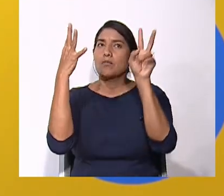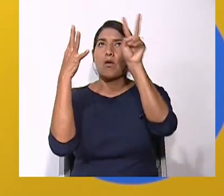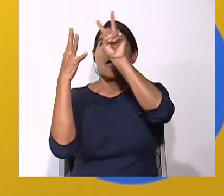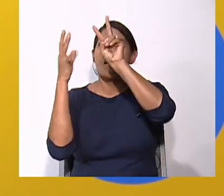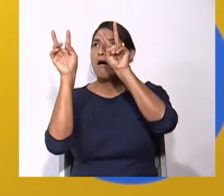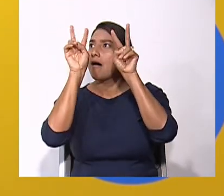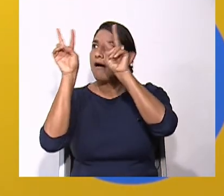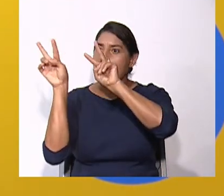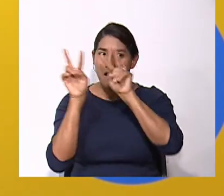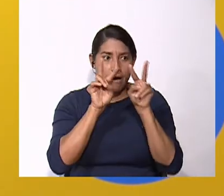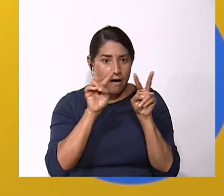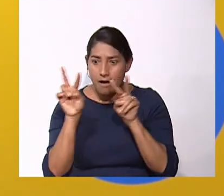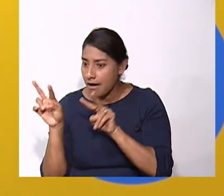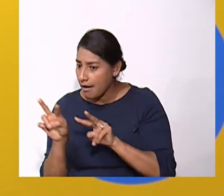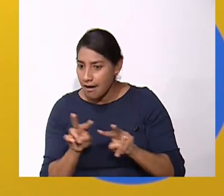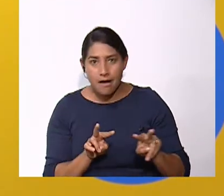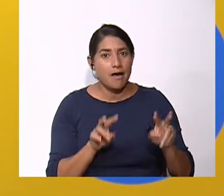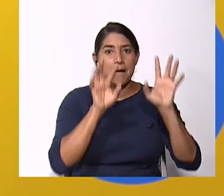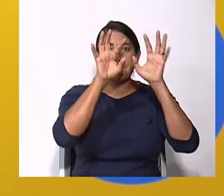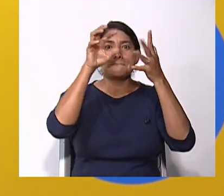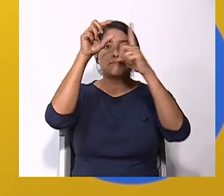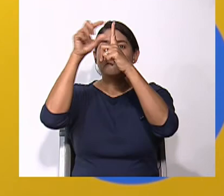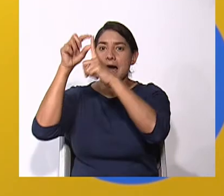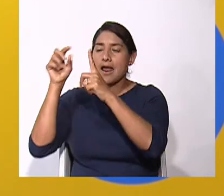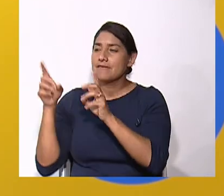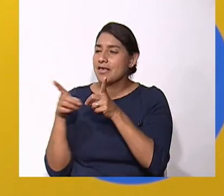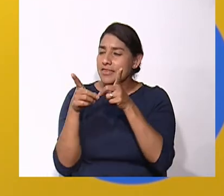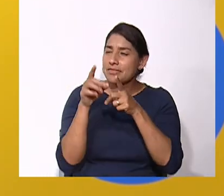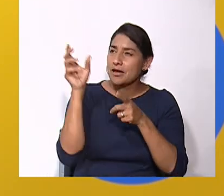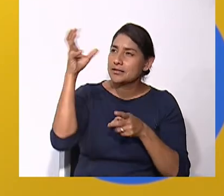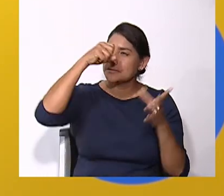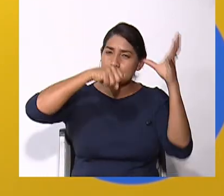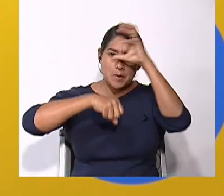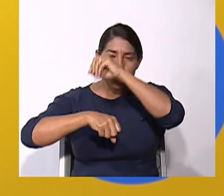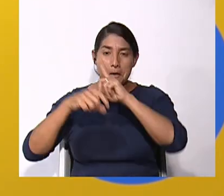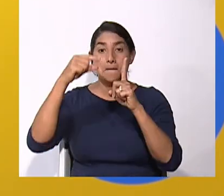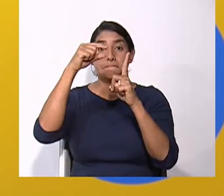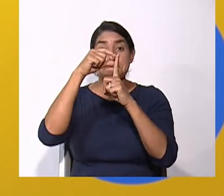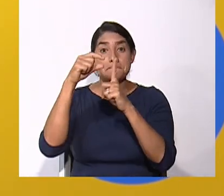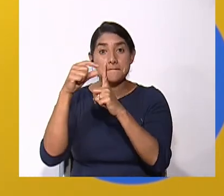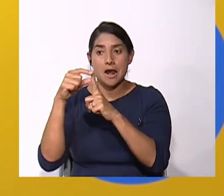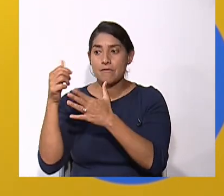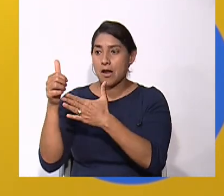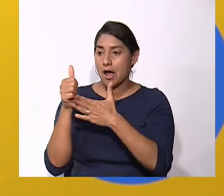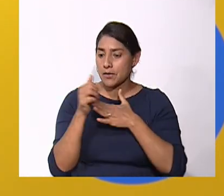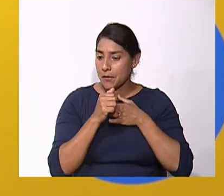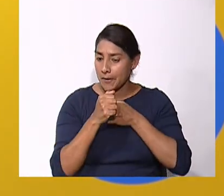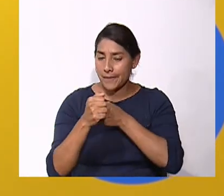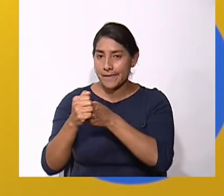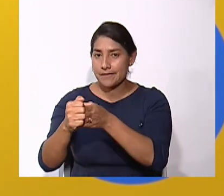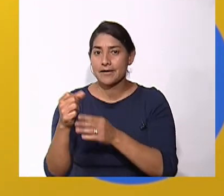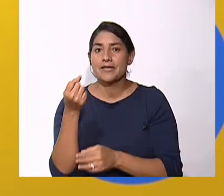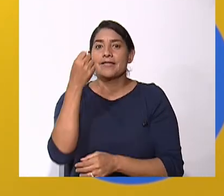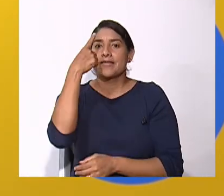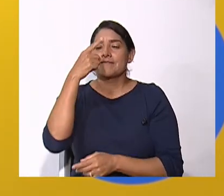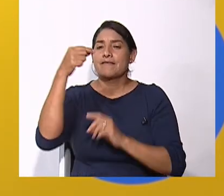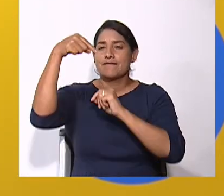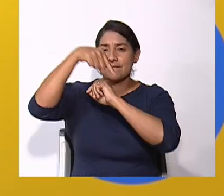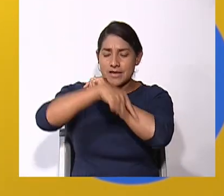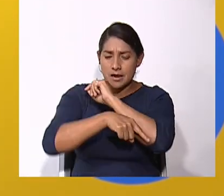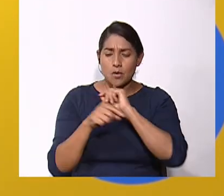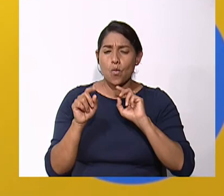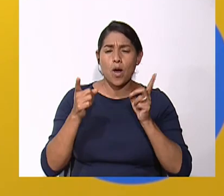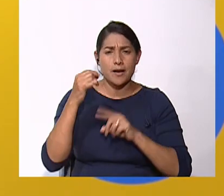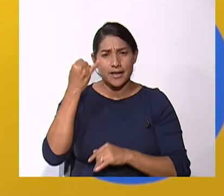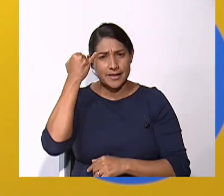sea, buscamos en el resto del texto para encontrar palabras que nos lleven a definir la